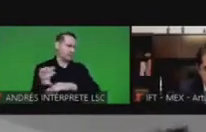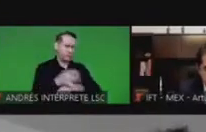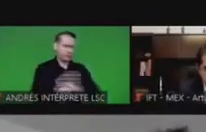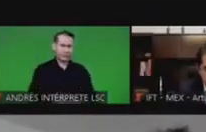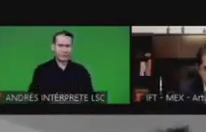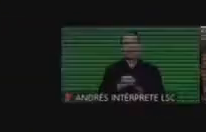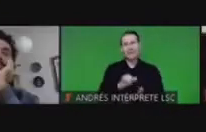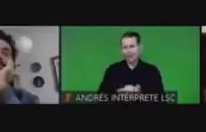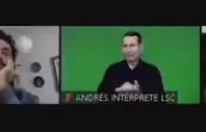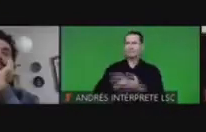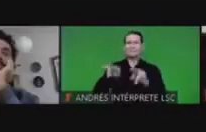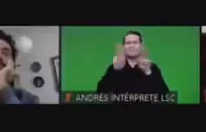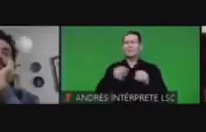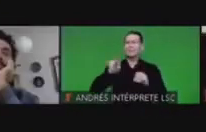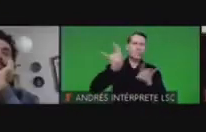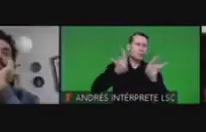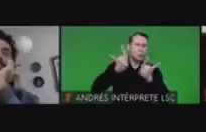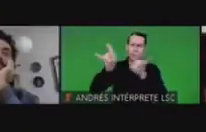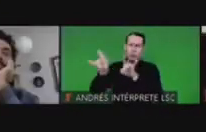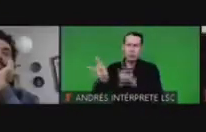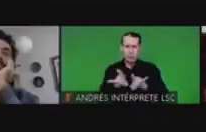satélite.